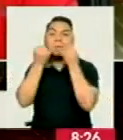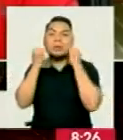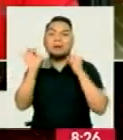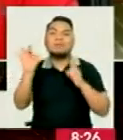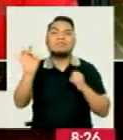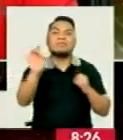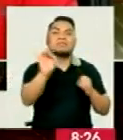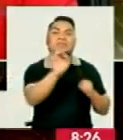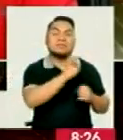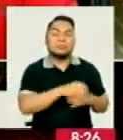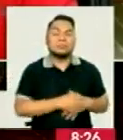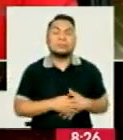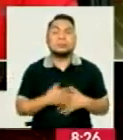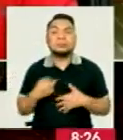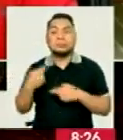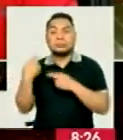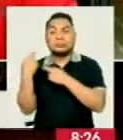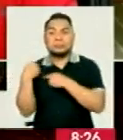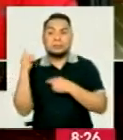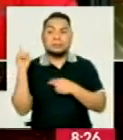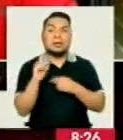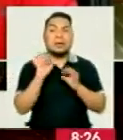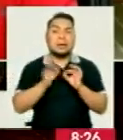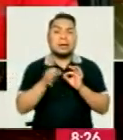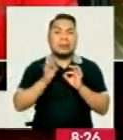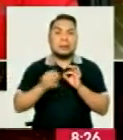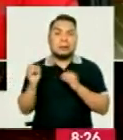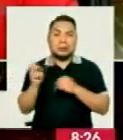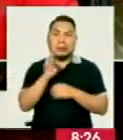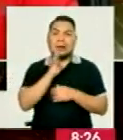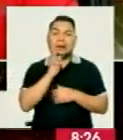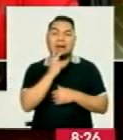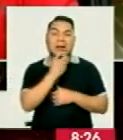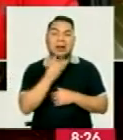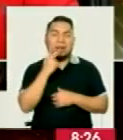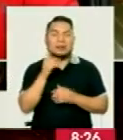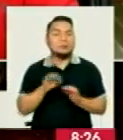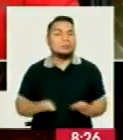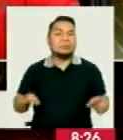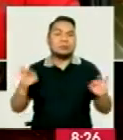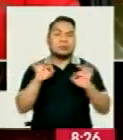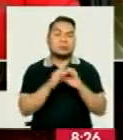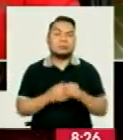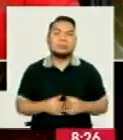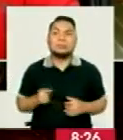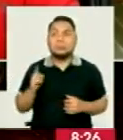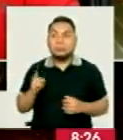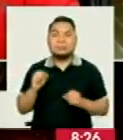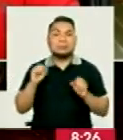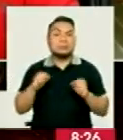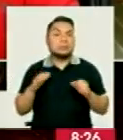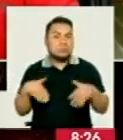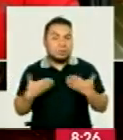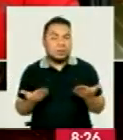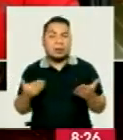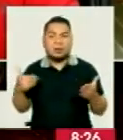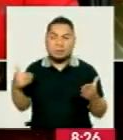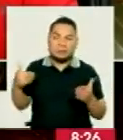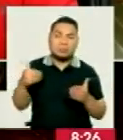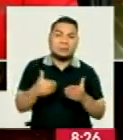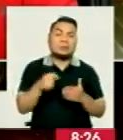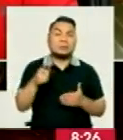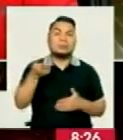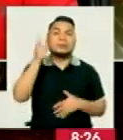tanto la función que cumplen estos intérpretes es fundamental. Pero además nos ha servido para poder acercarnos